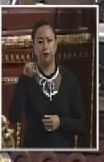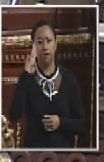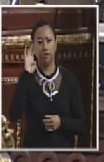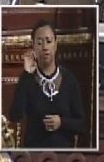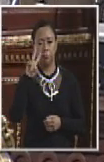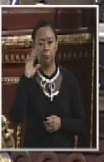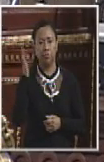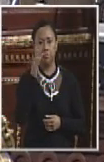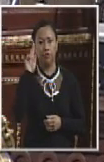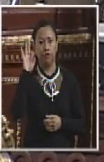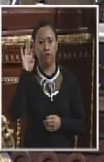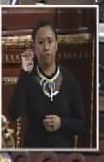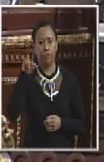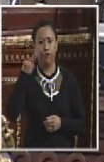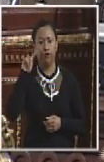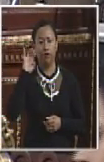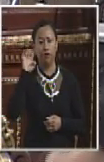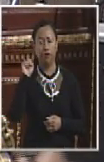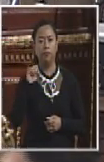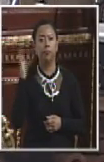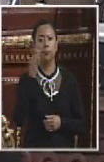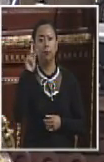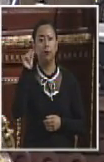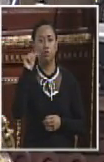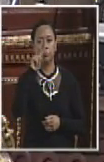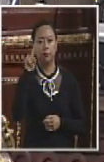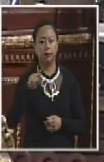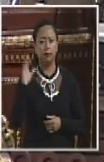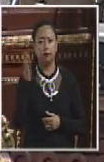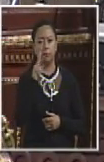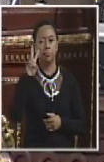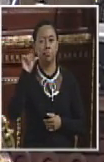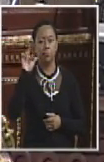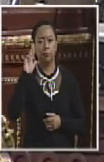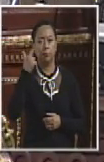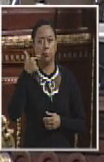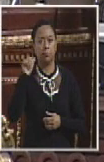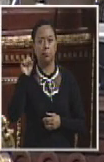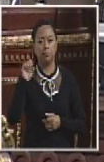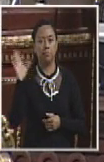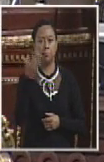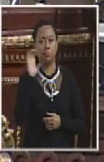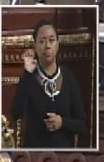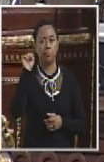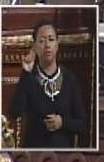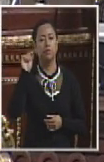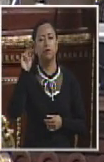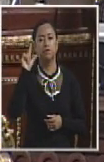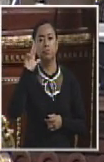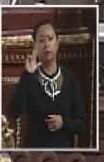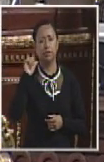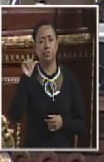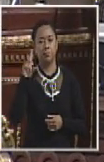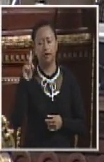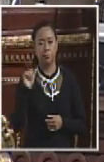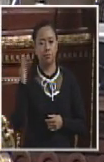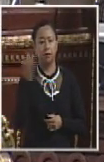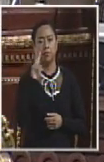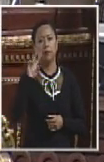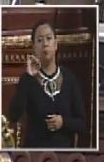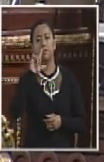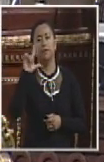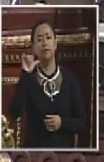Fuentes Gómez, María de Lourdes Paz Reyes, José Manuel Vargas Bernal, Leticia Estrada Hernández, María Guadalupe Morales Rubio, Esperanza Villalobos